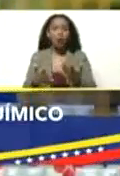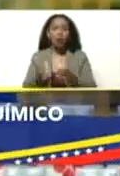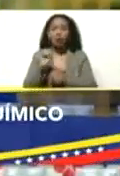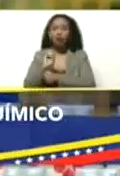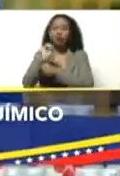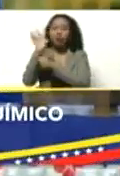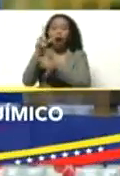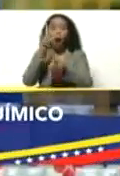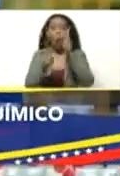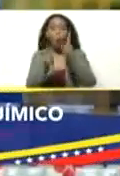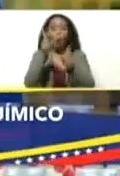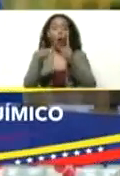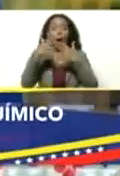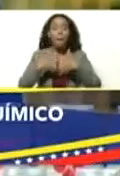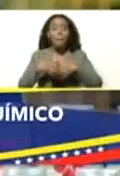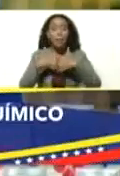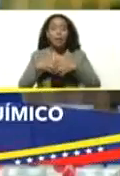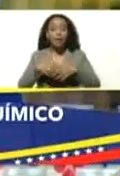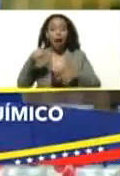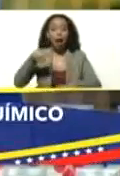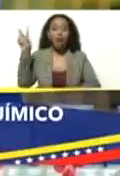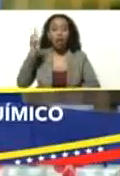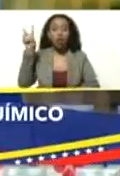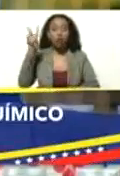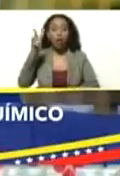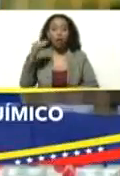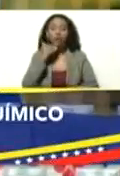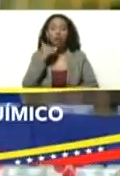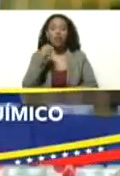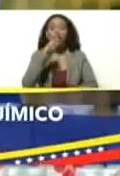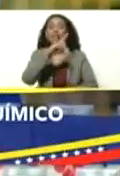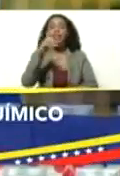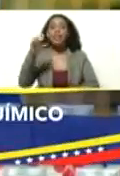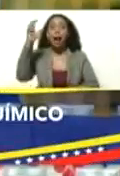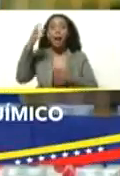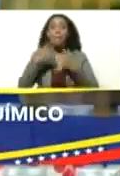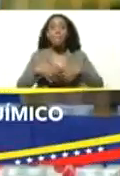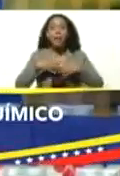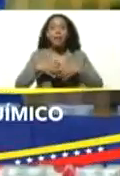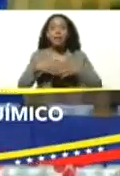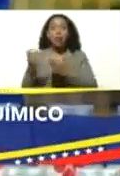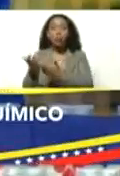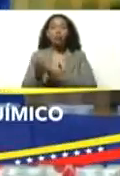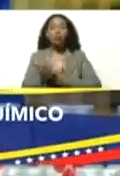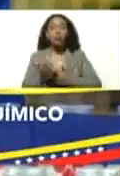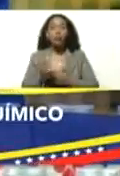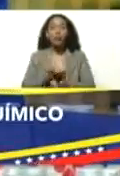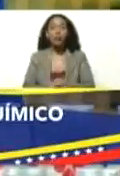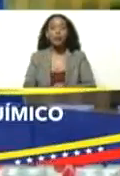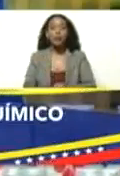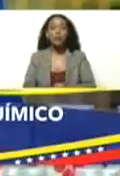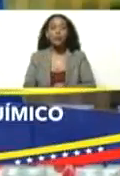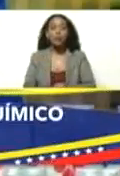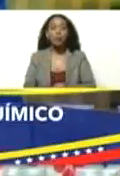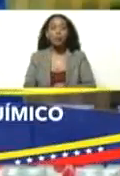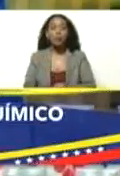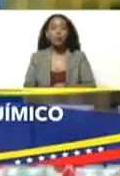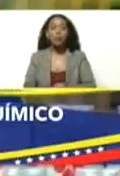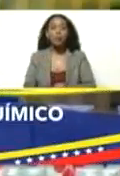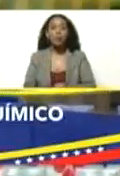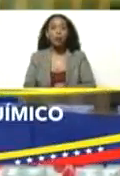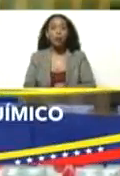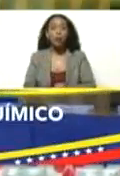enviamos a algunas empresas, casi en Venezuela, casi 100 empresas reciben ese producto para transformarlo en diferentes